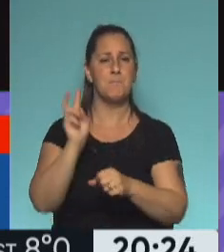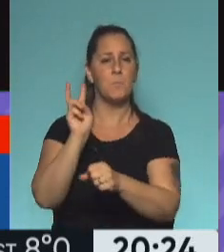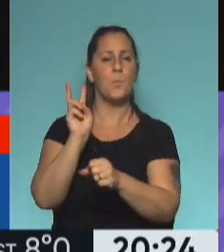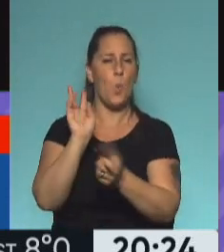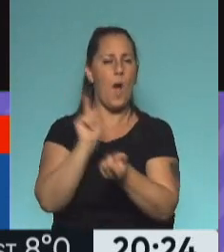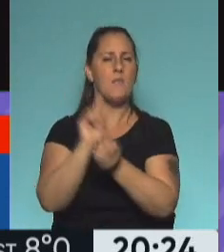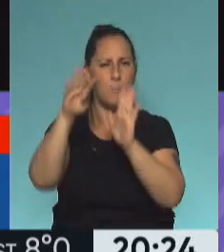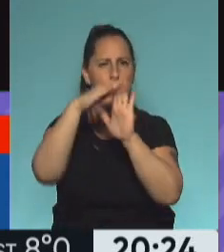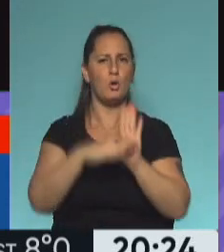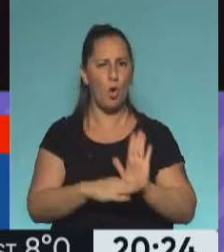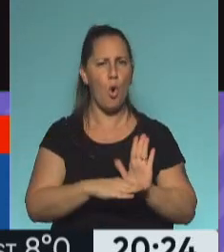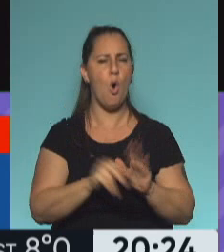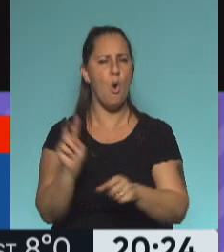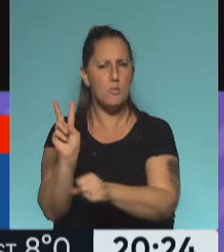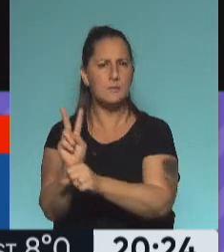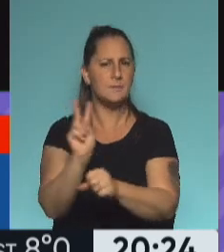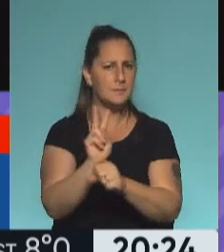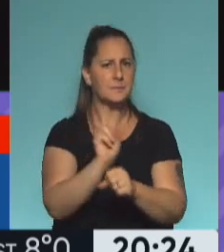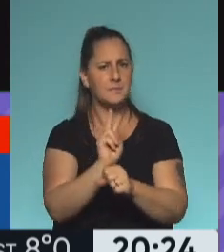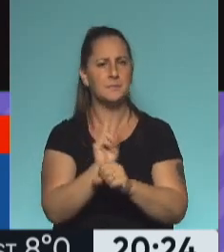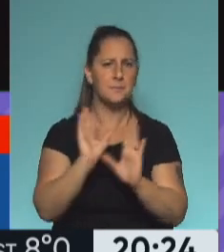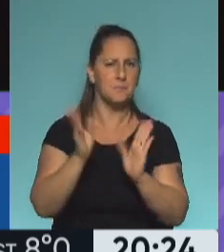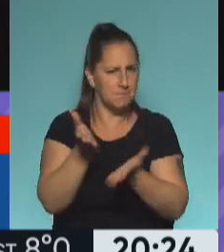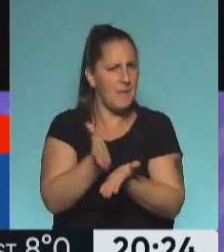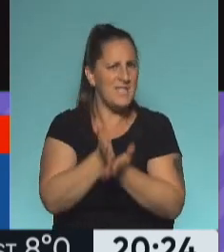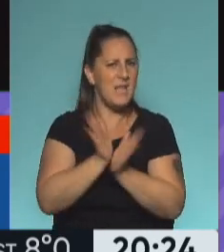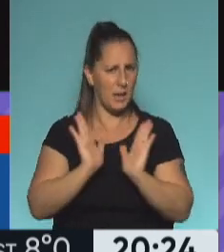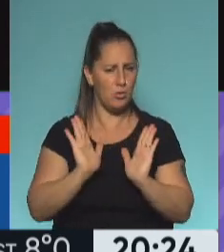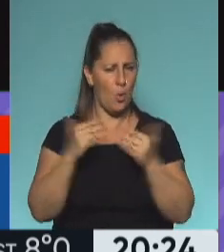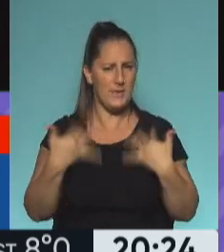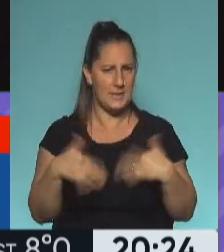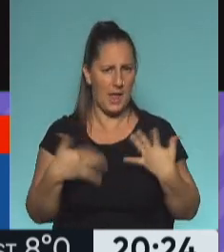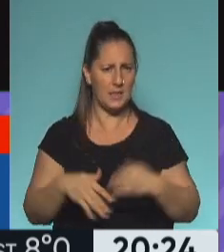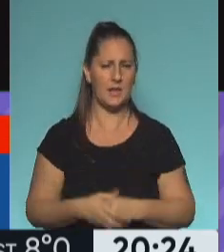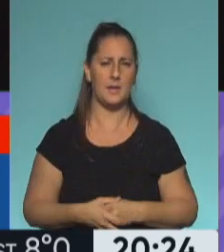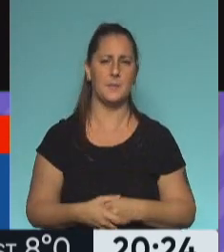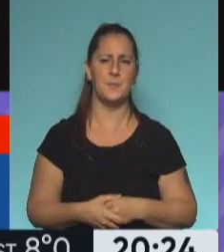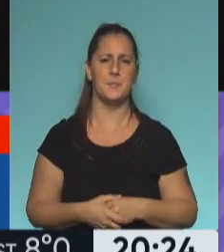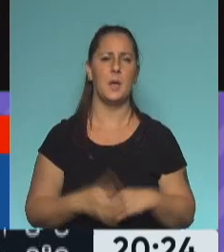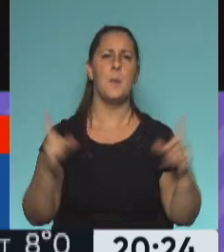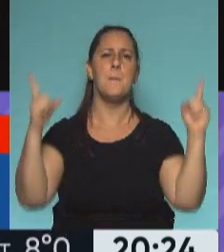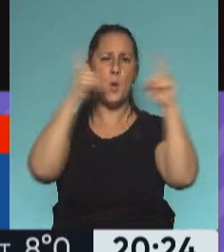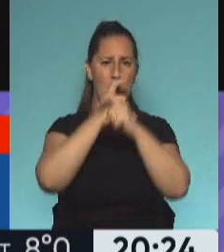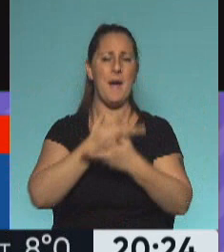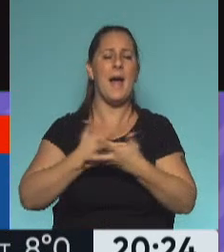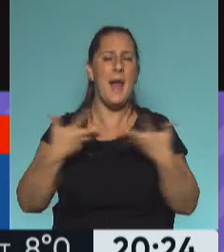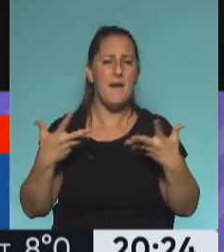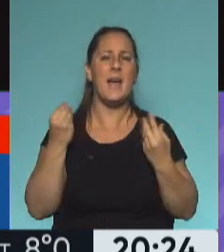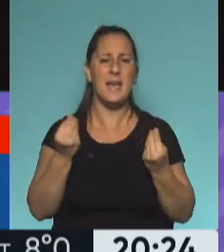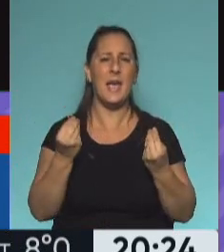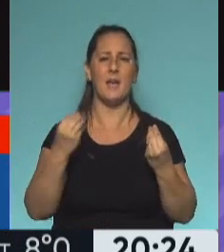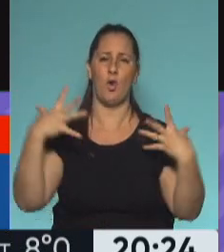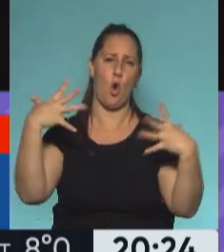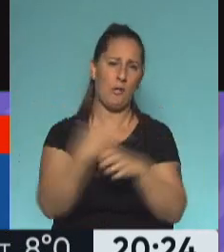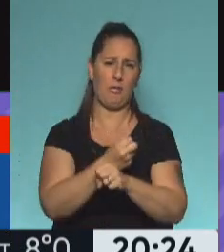cuidando protocolos bastante estrictamente. Creo que el problema más grave es la utilización del